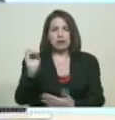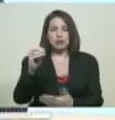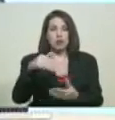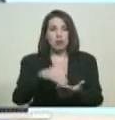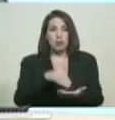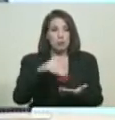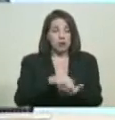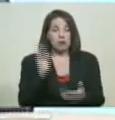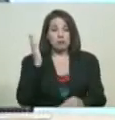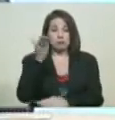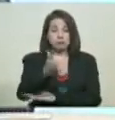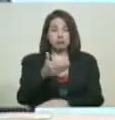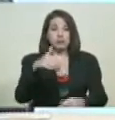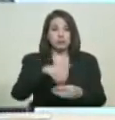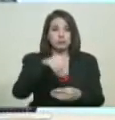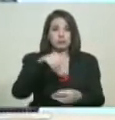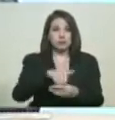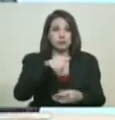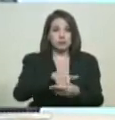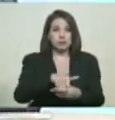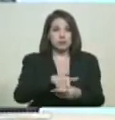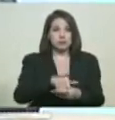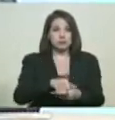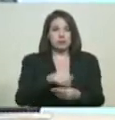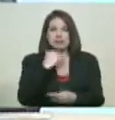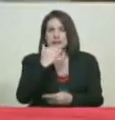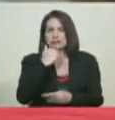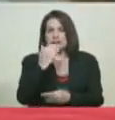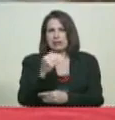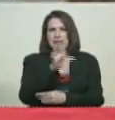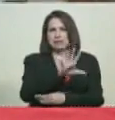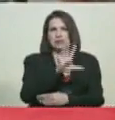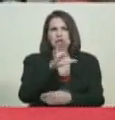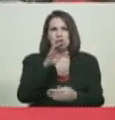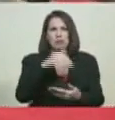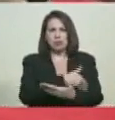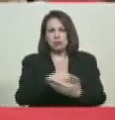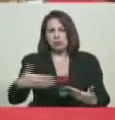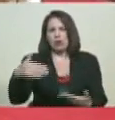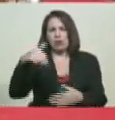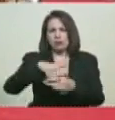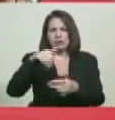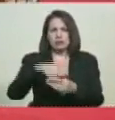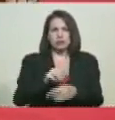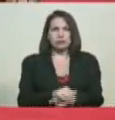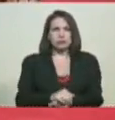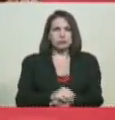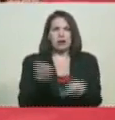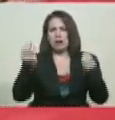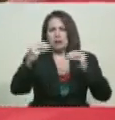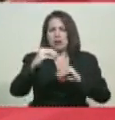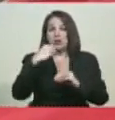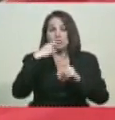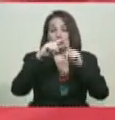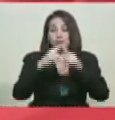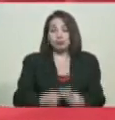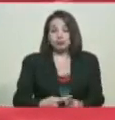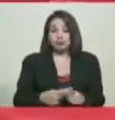votar casi cinco millones seiscientos mil aproximadamente de acuerdo a los datos fidedignos